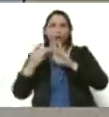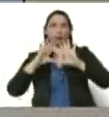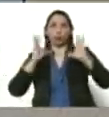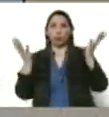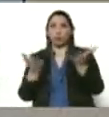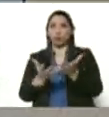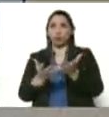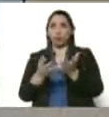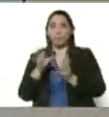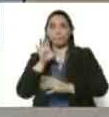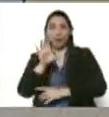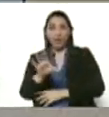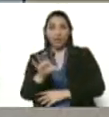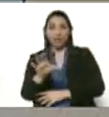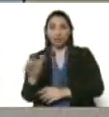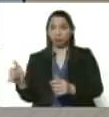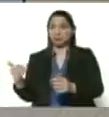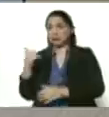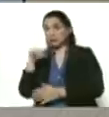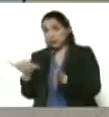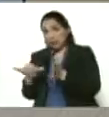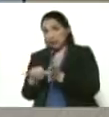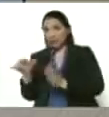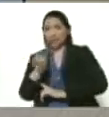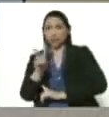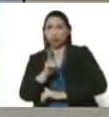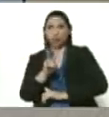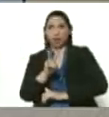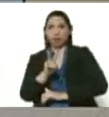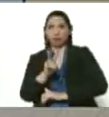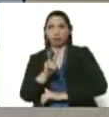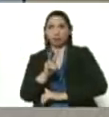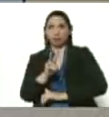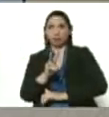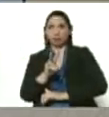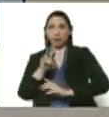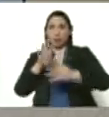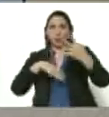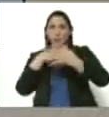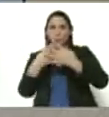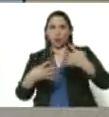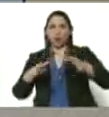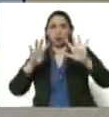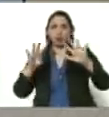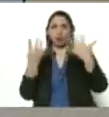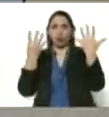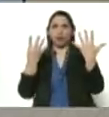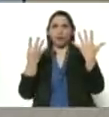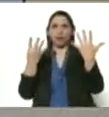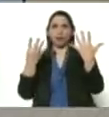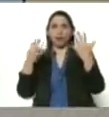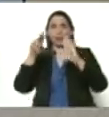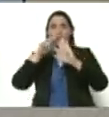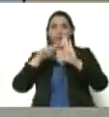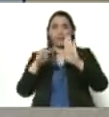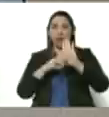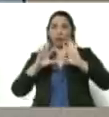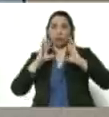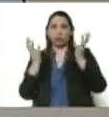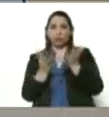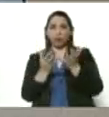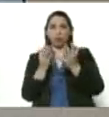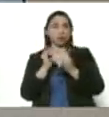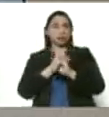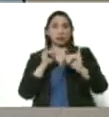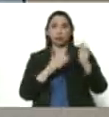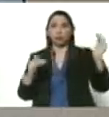es un país vecino de Venezuela. Está en el puesto 9 a nivel mundial con número de contagios, ya supera los 100.000